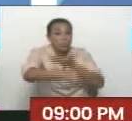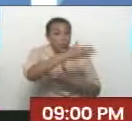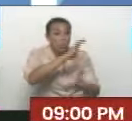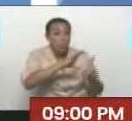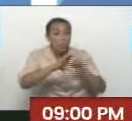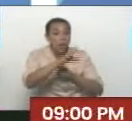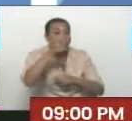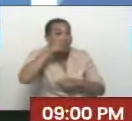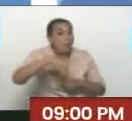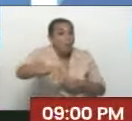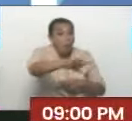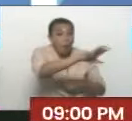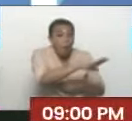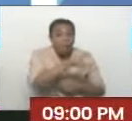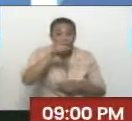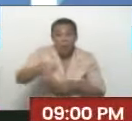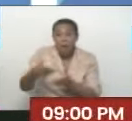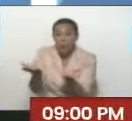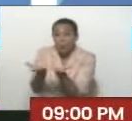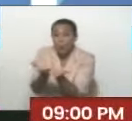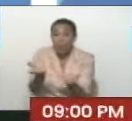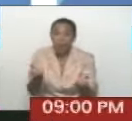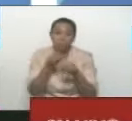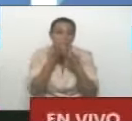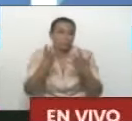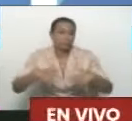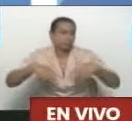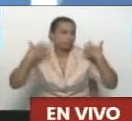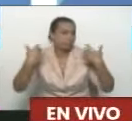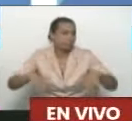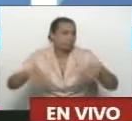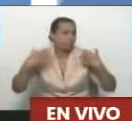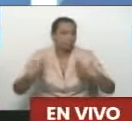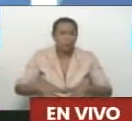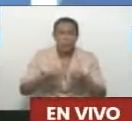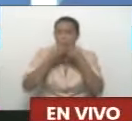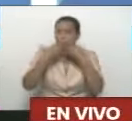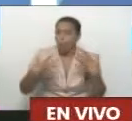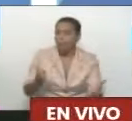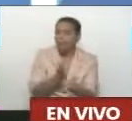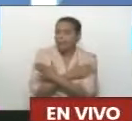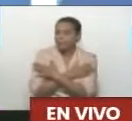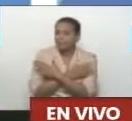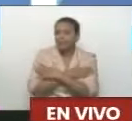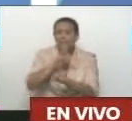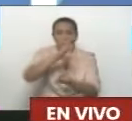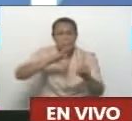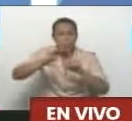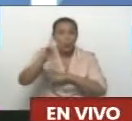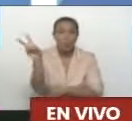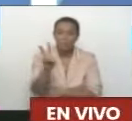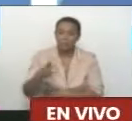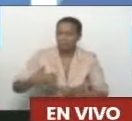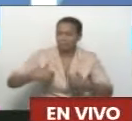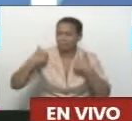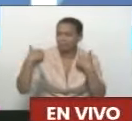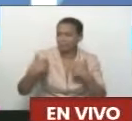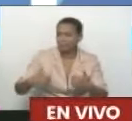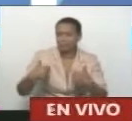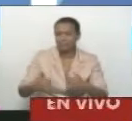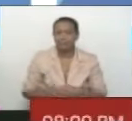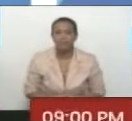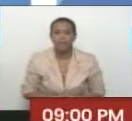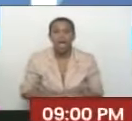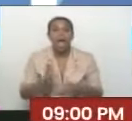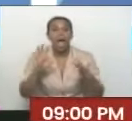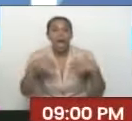interculturalidad. Lo que va a salir de ahí es una bomba atómica, la bomba atómica de la cultura venezolana.